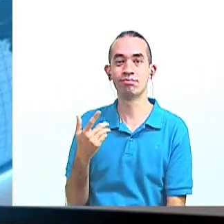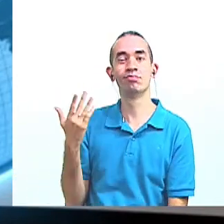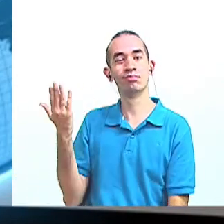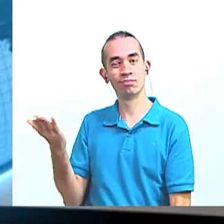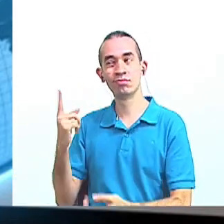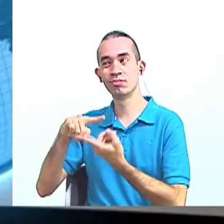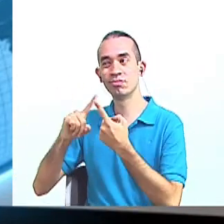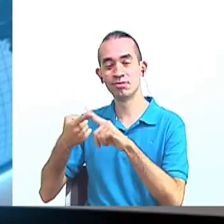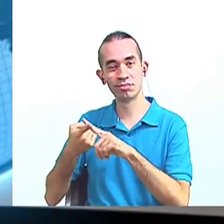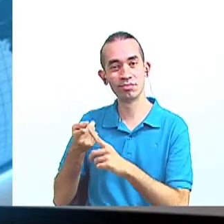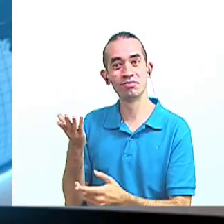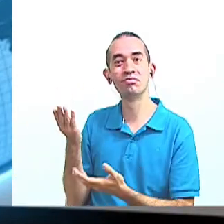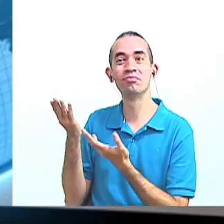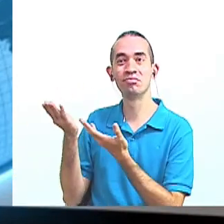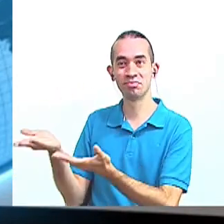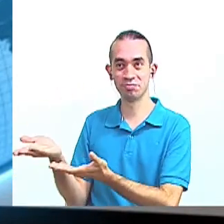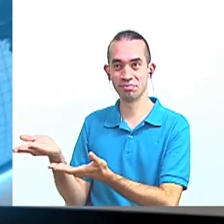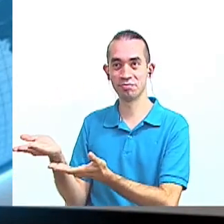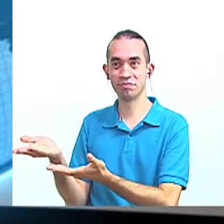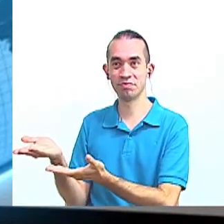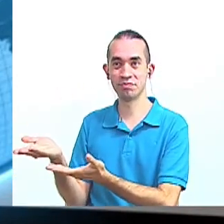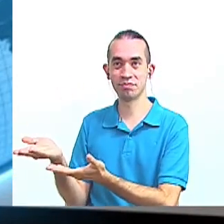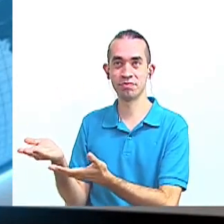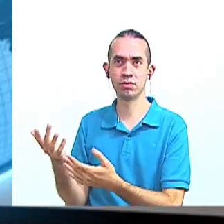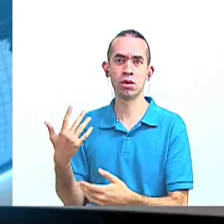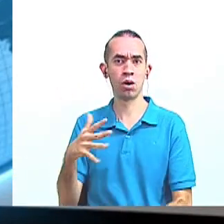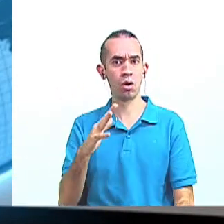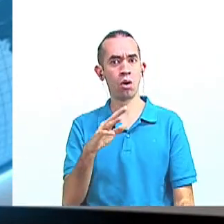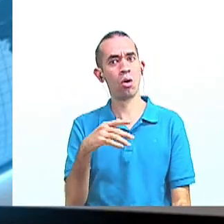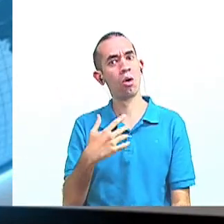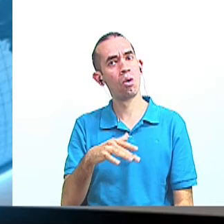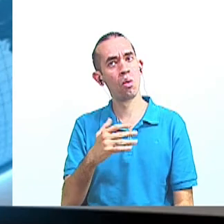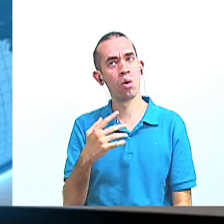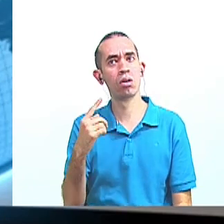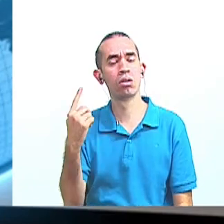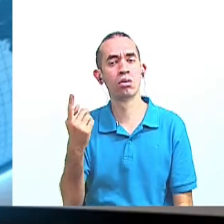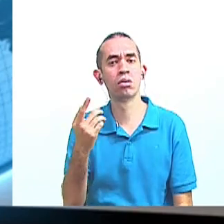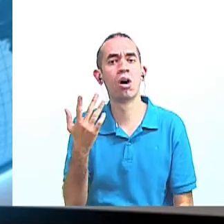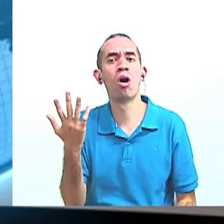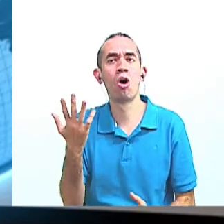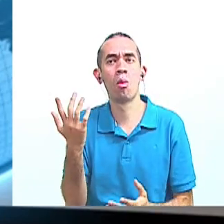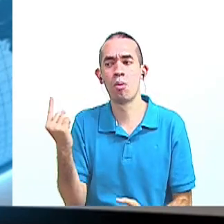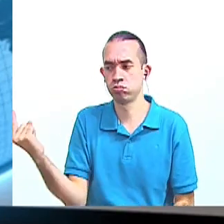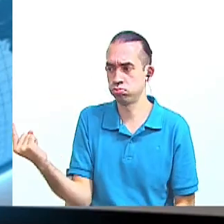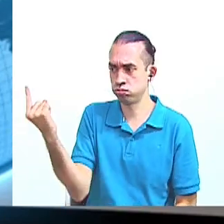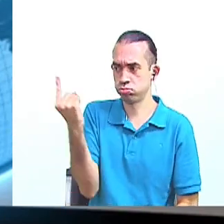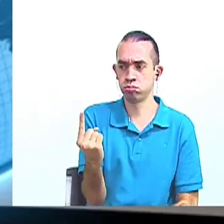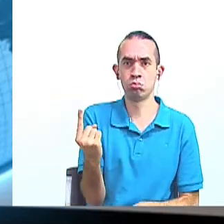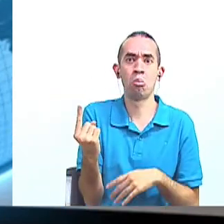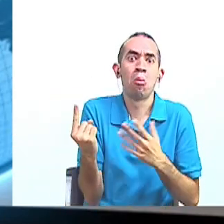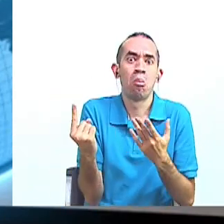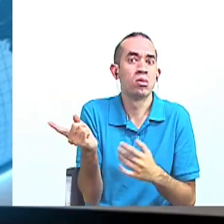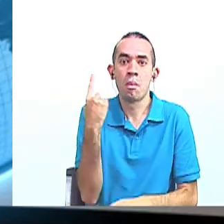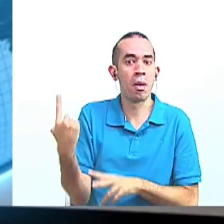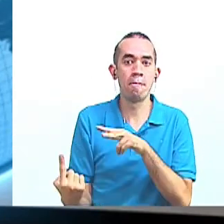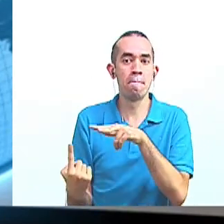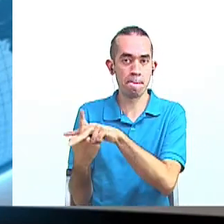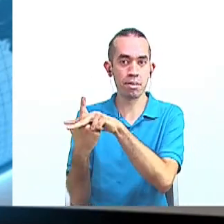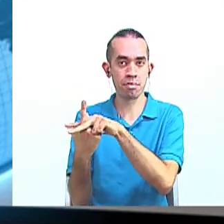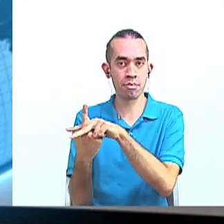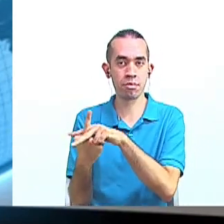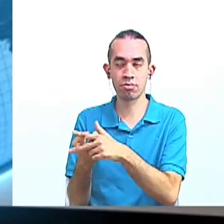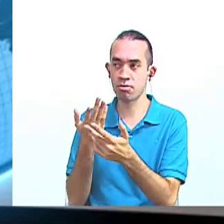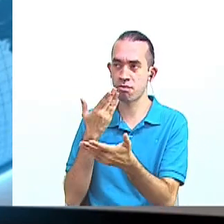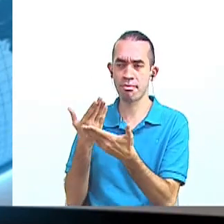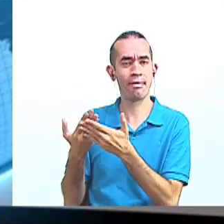buen amigo. Aquí está oiga, siempre no sabemos cómo llega acá, pero siempre está presente